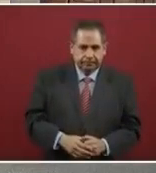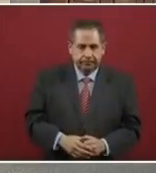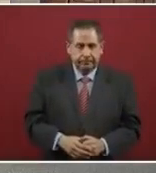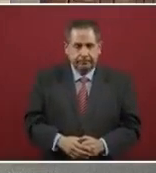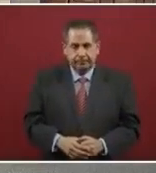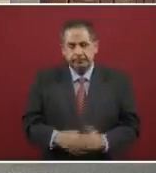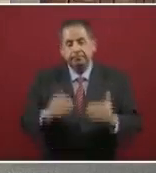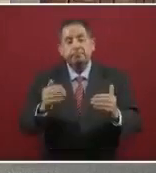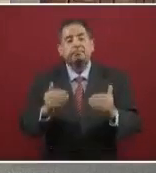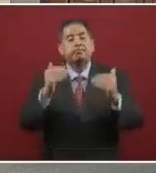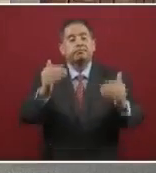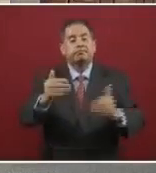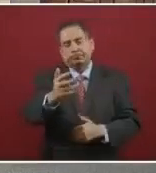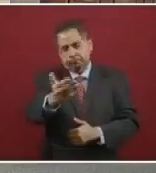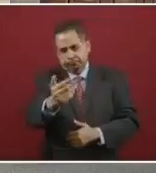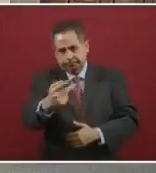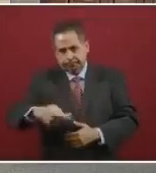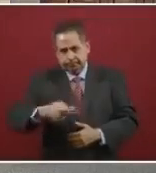Atrás,